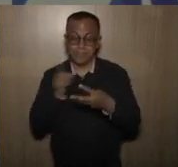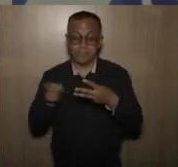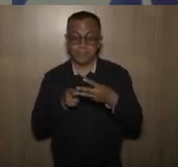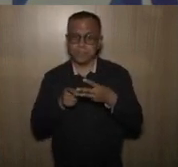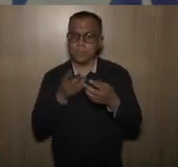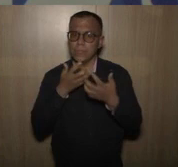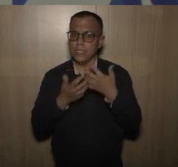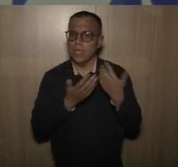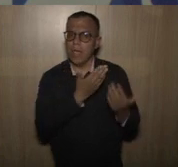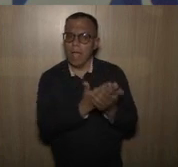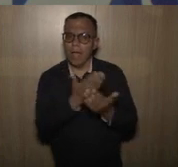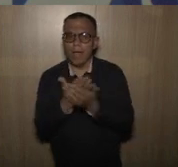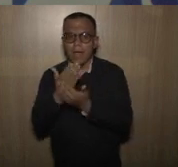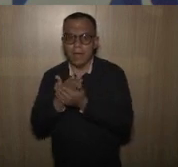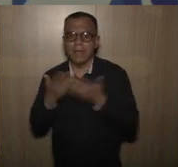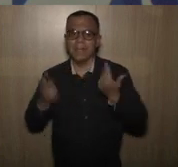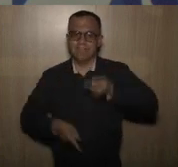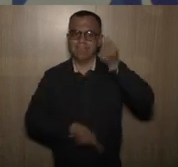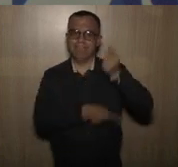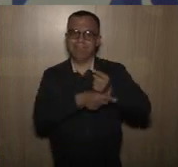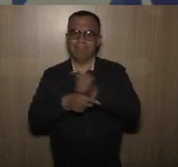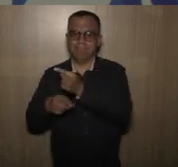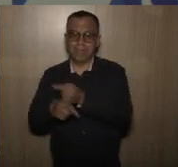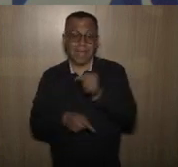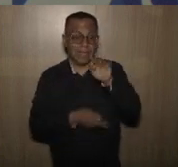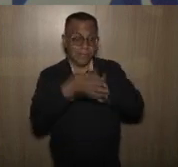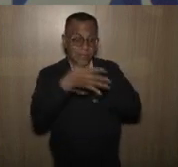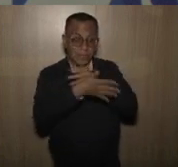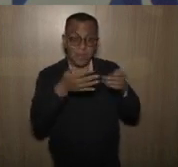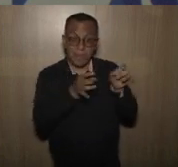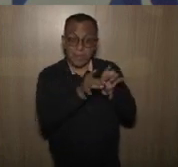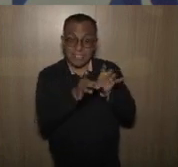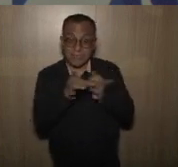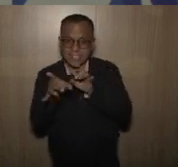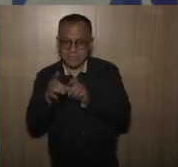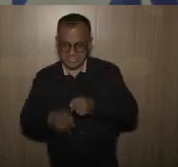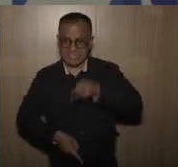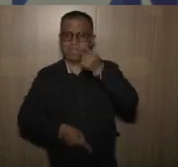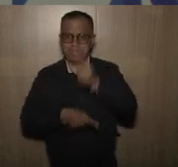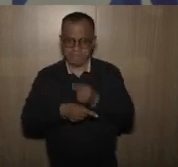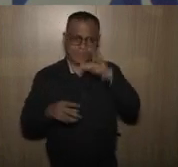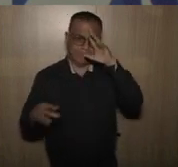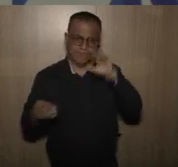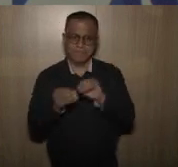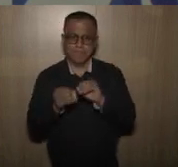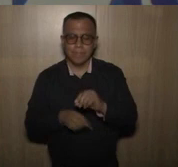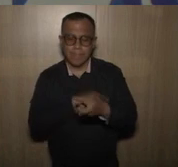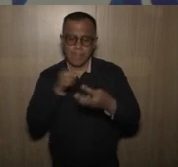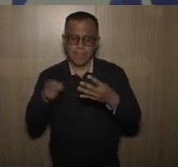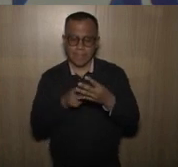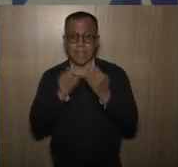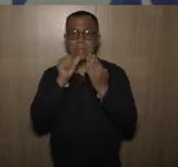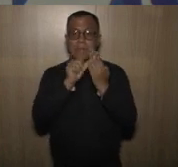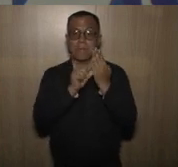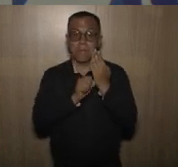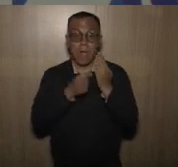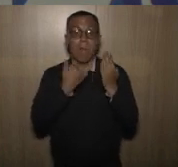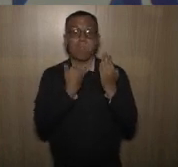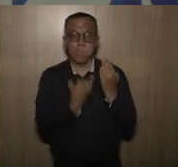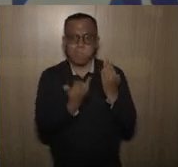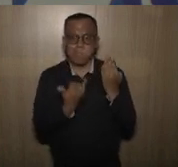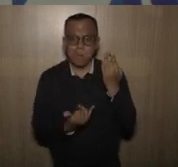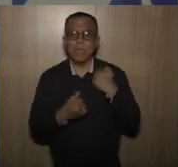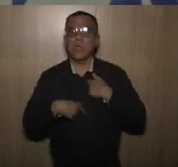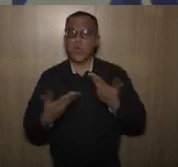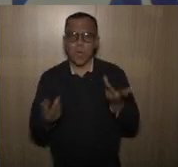sistema de alertas que aporta al cumplimiento de los plazos adquiridos en los tiempos establecidos. Una agenda latente de momentos